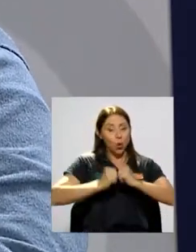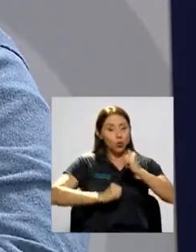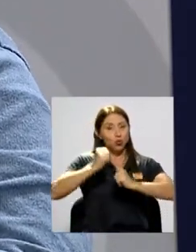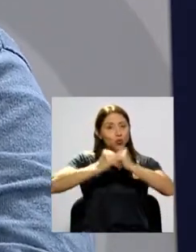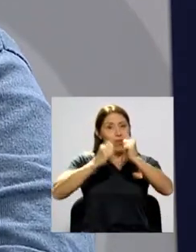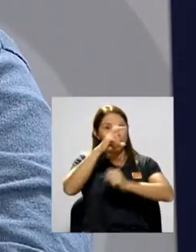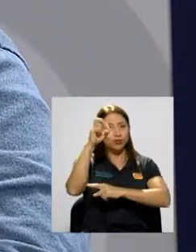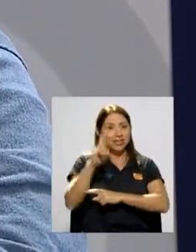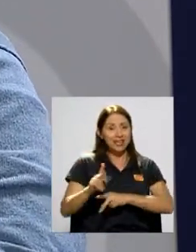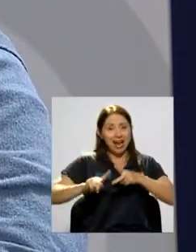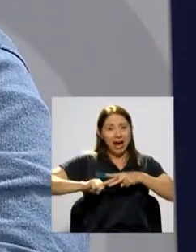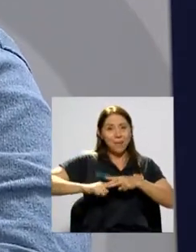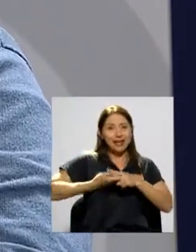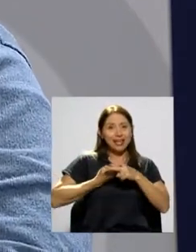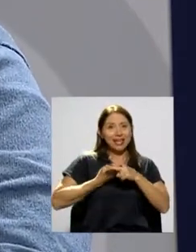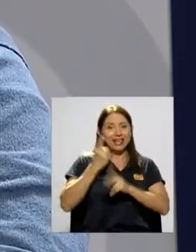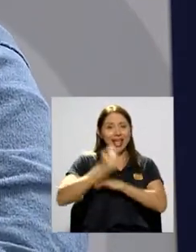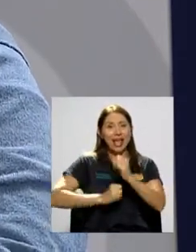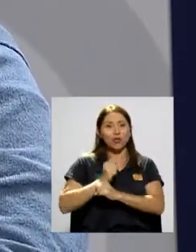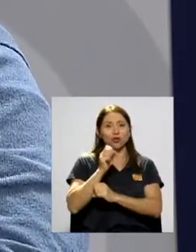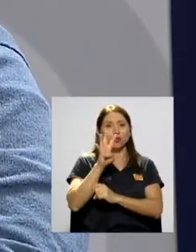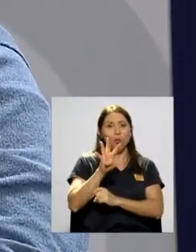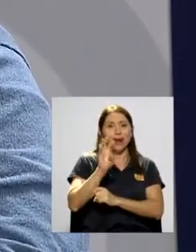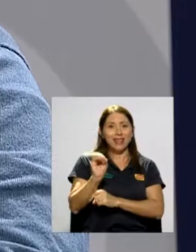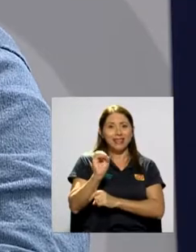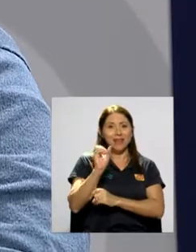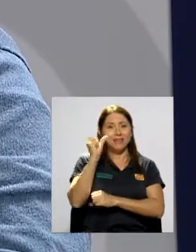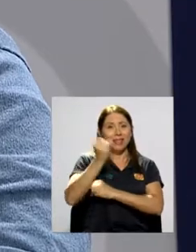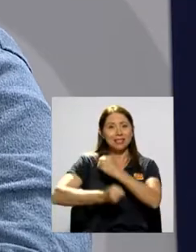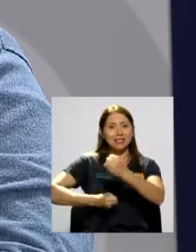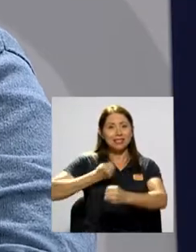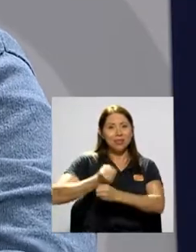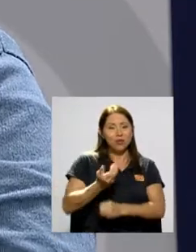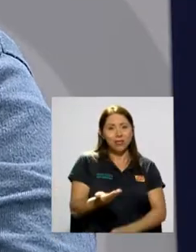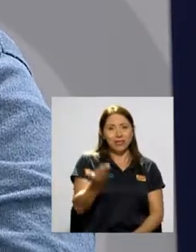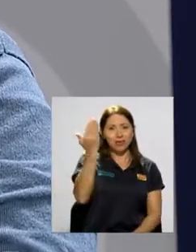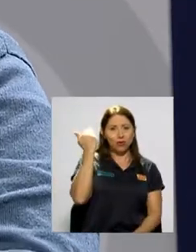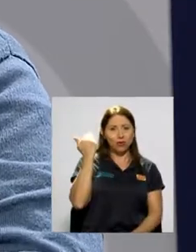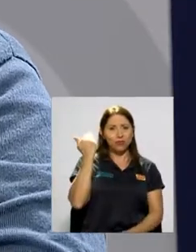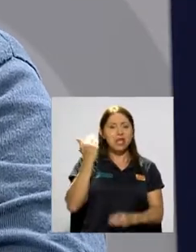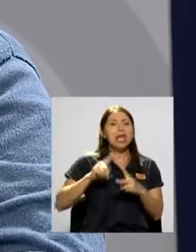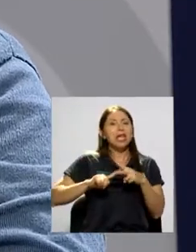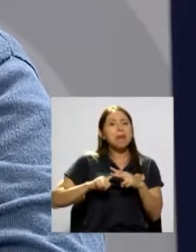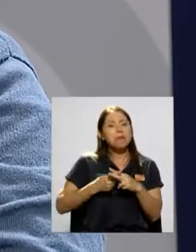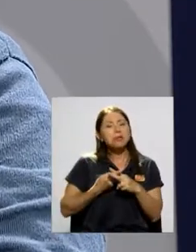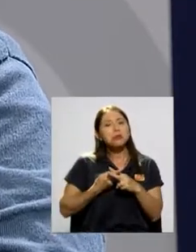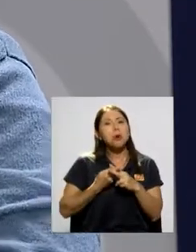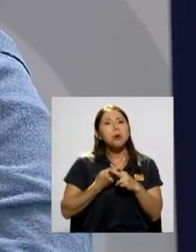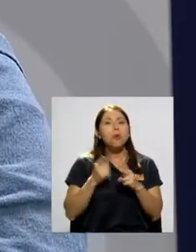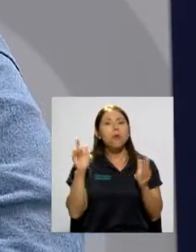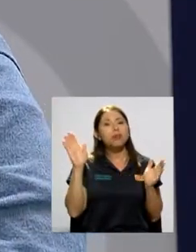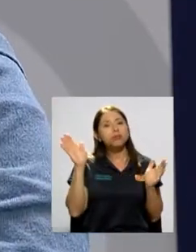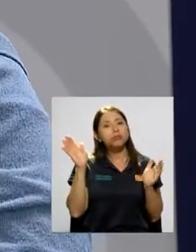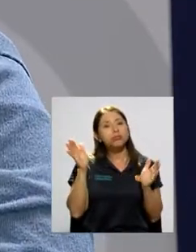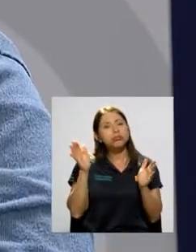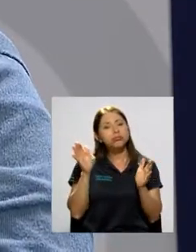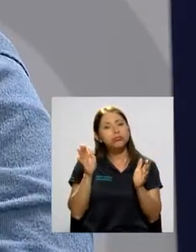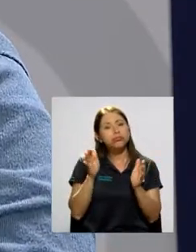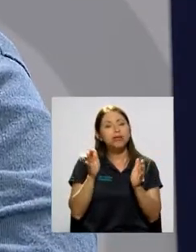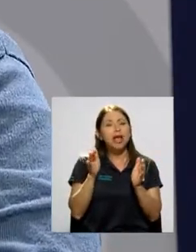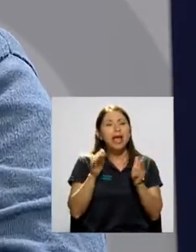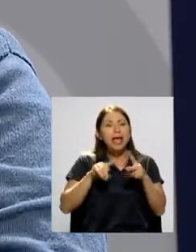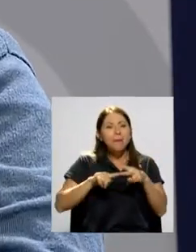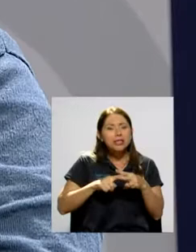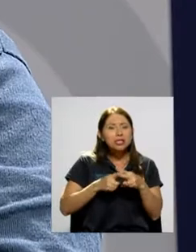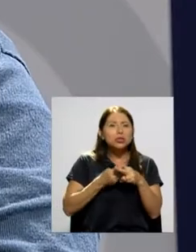de los años 40 del siglo anterior, que empezó a desgastarse, empezó a mostrar signos de